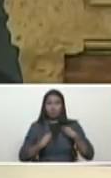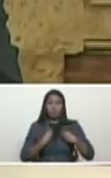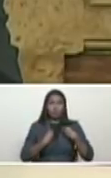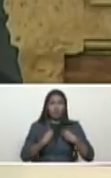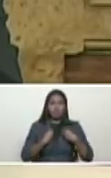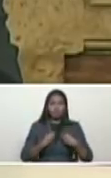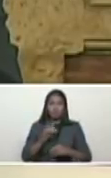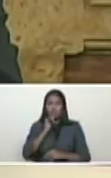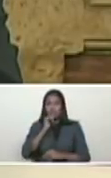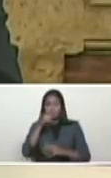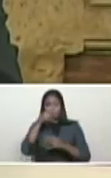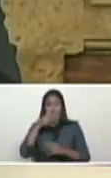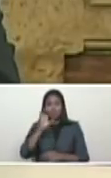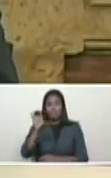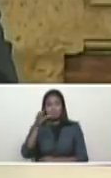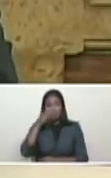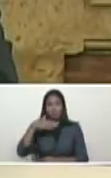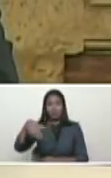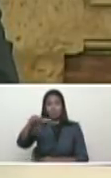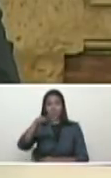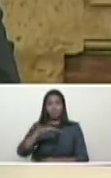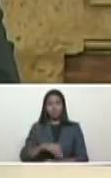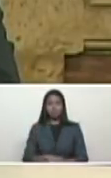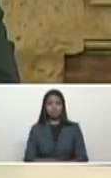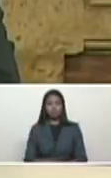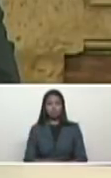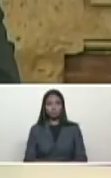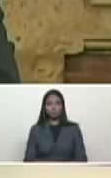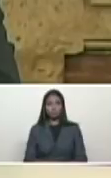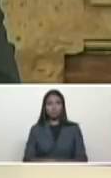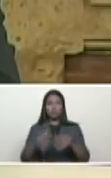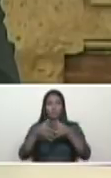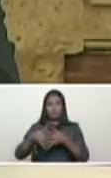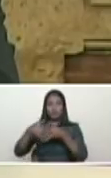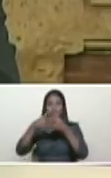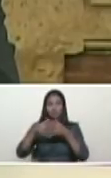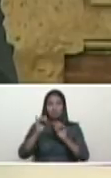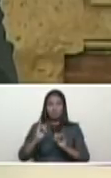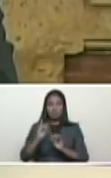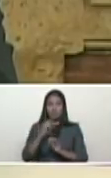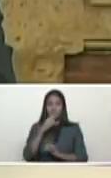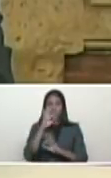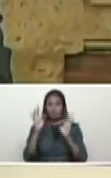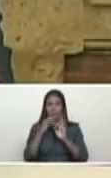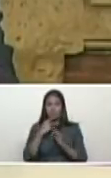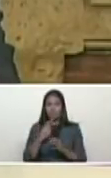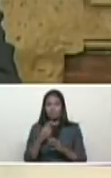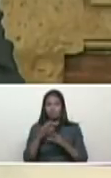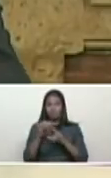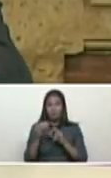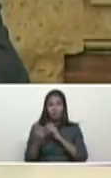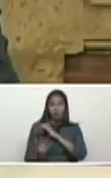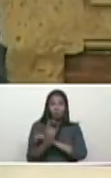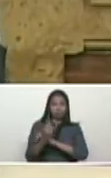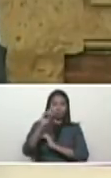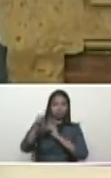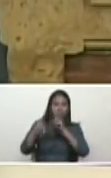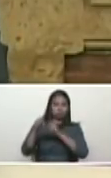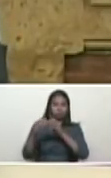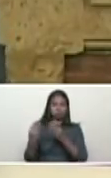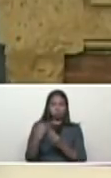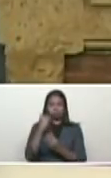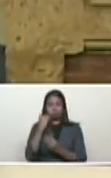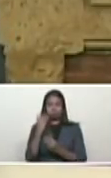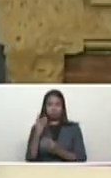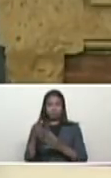denunció ante el país ante el mundo el imperialismo norteamericano y los traidores secuaces que están al lado de